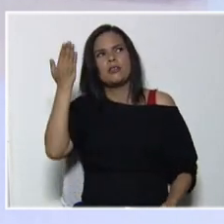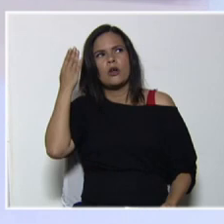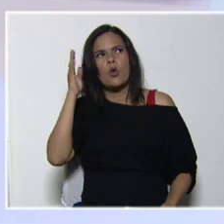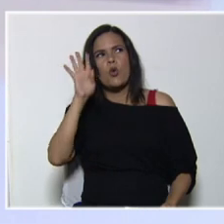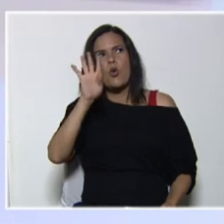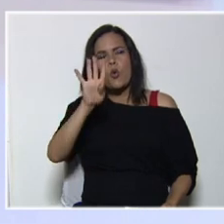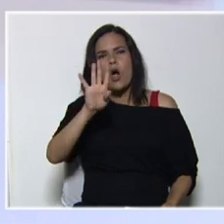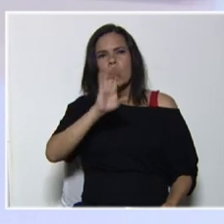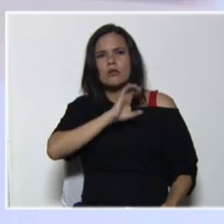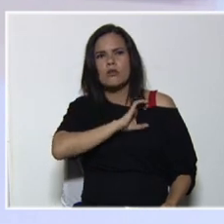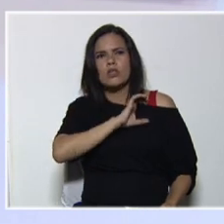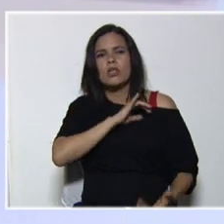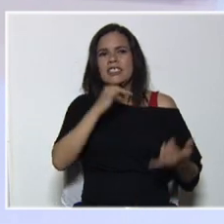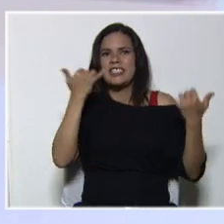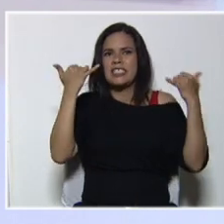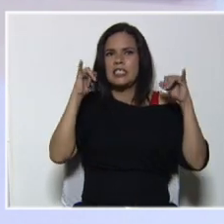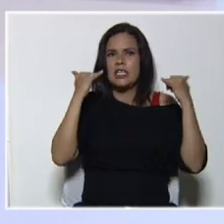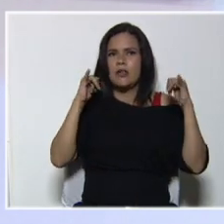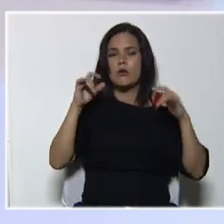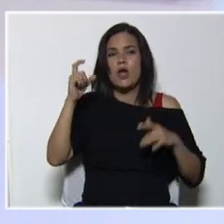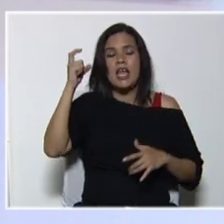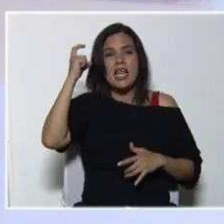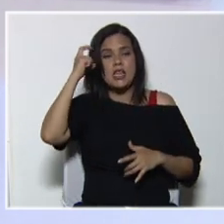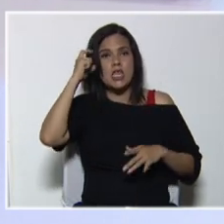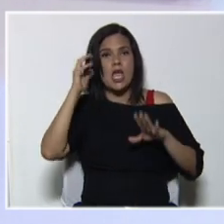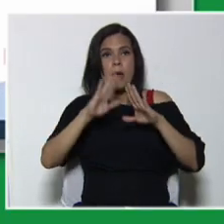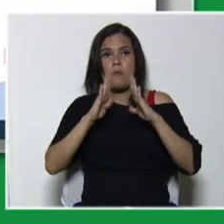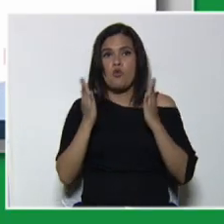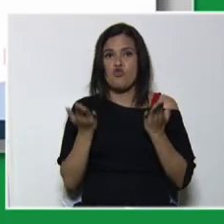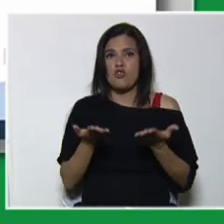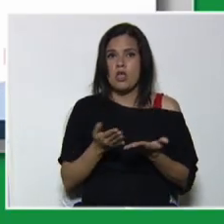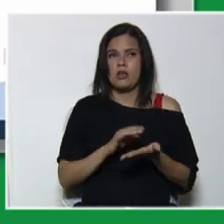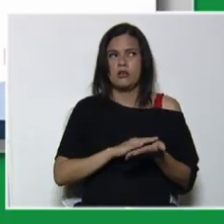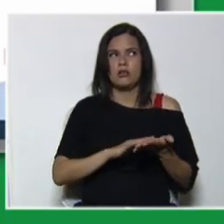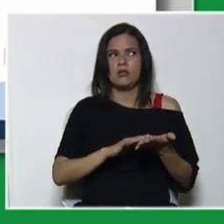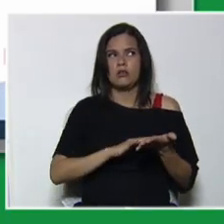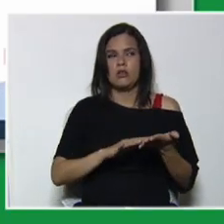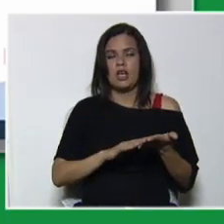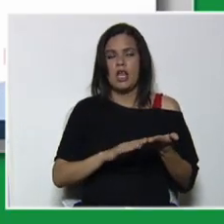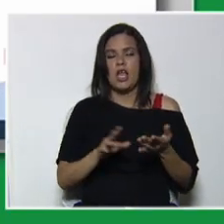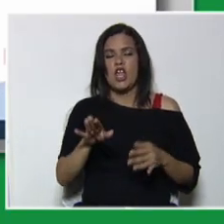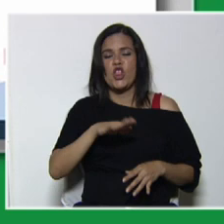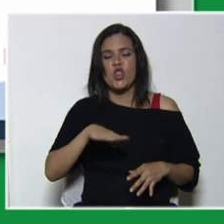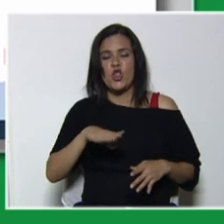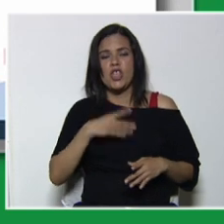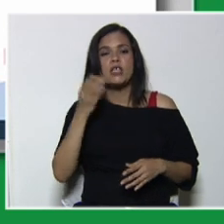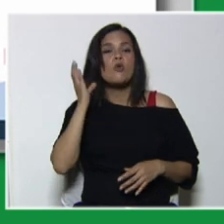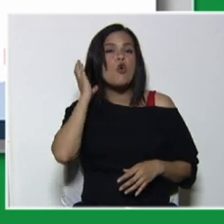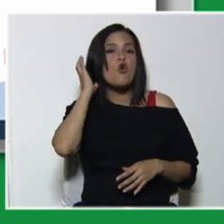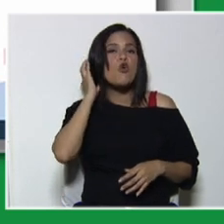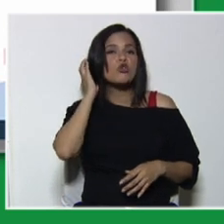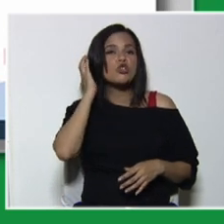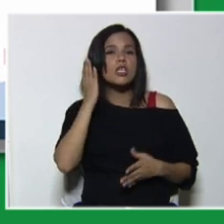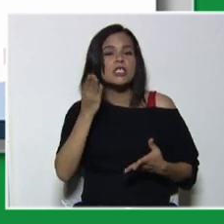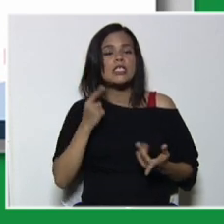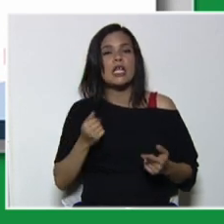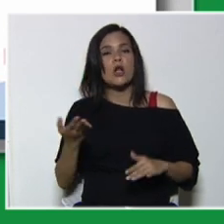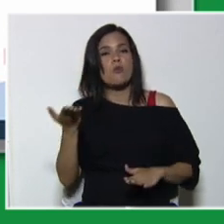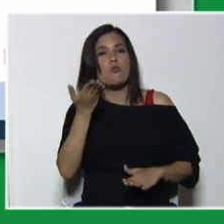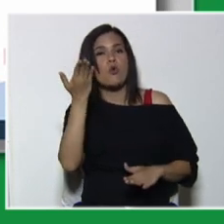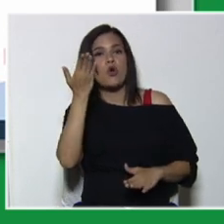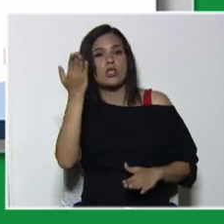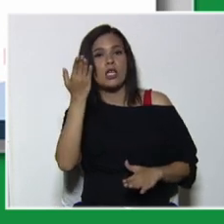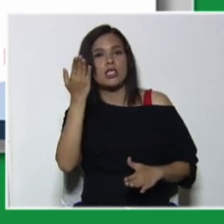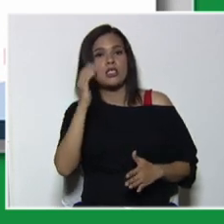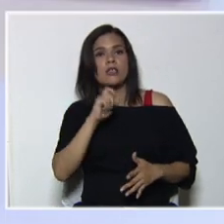se celebró el Día Mundial del Braille, en donde se reconoce y hacemos conciencia acerca de la importancia del